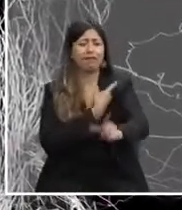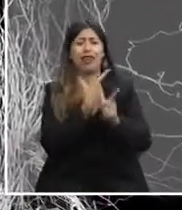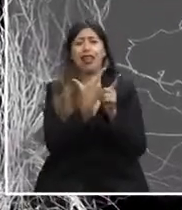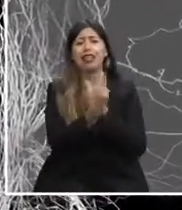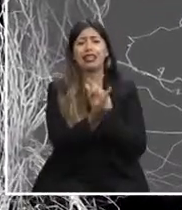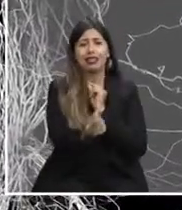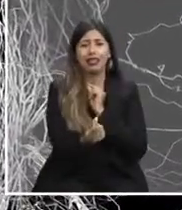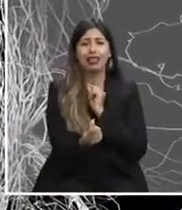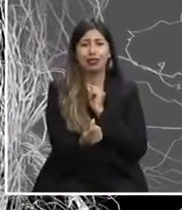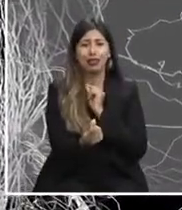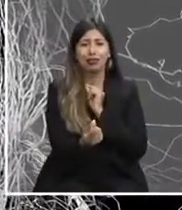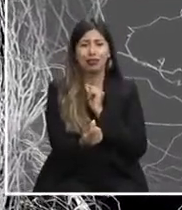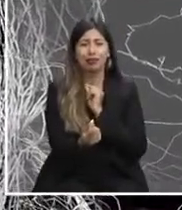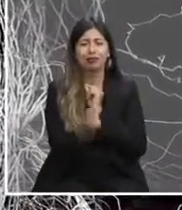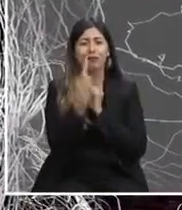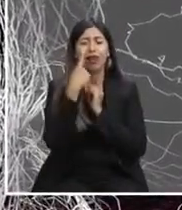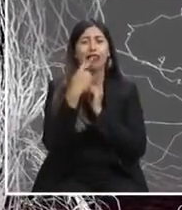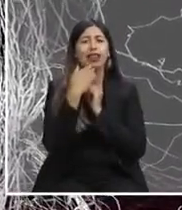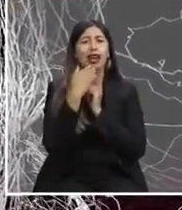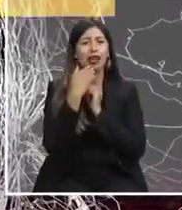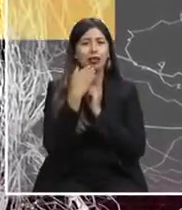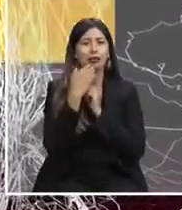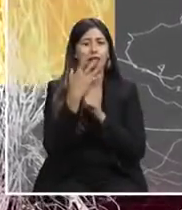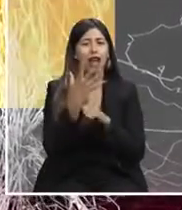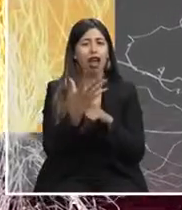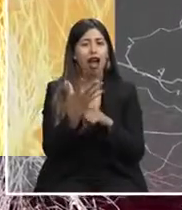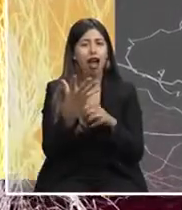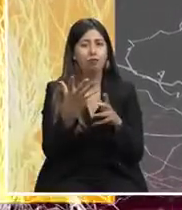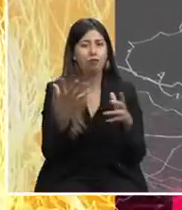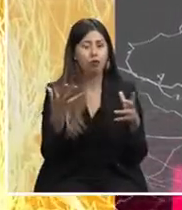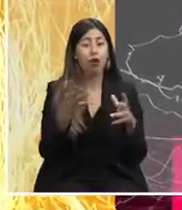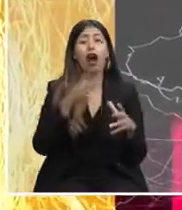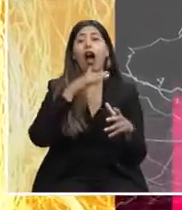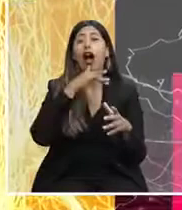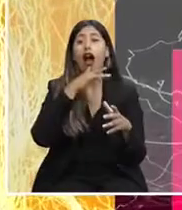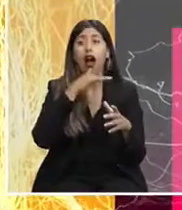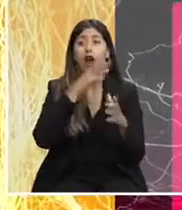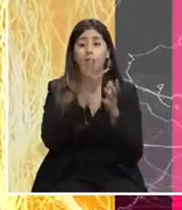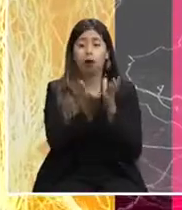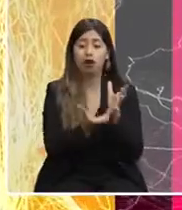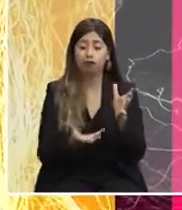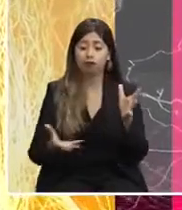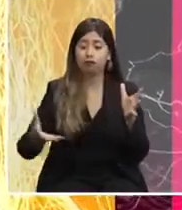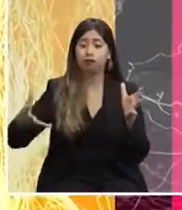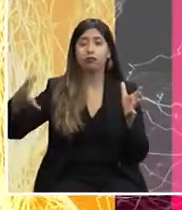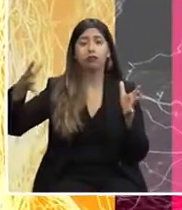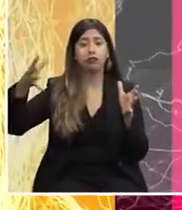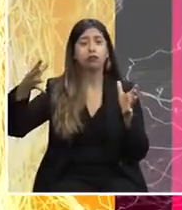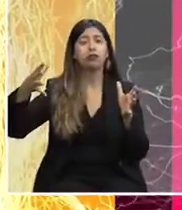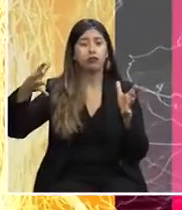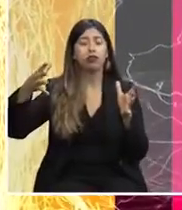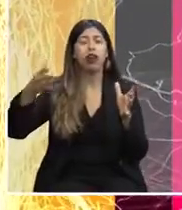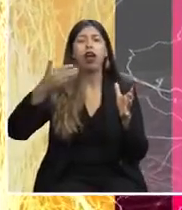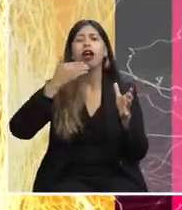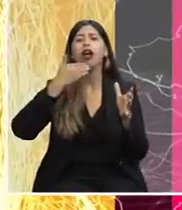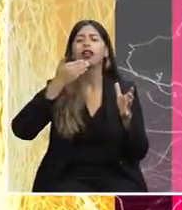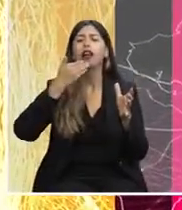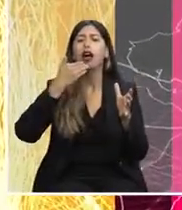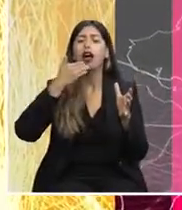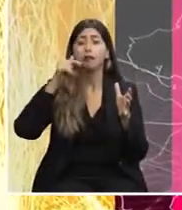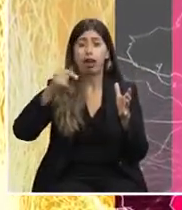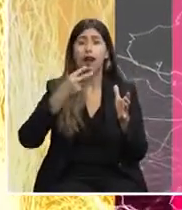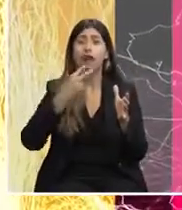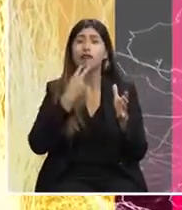también son fuente de agua, ¿cierto? Son fuente de